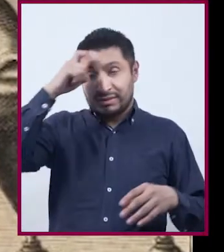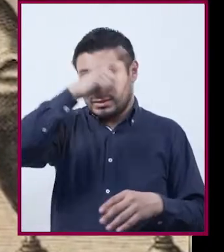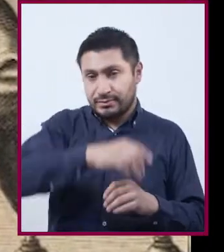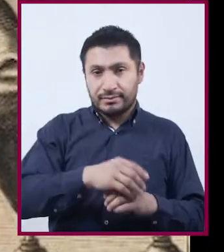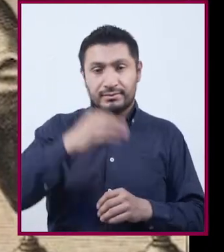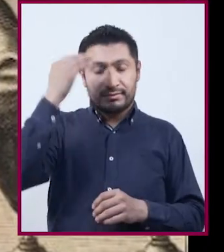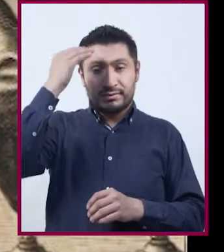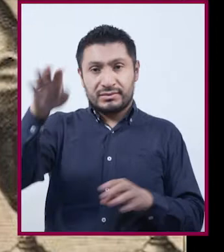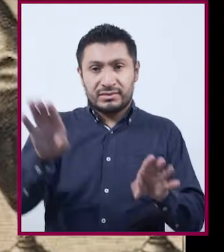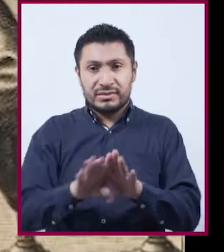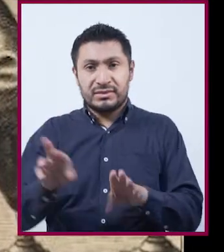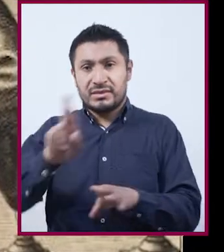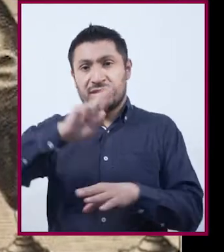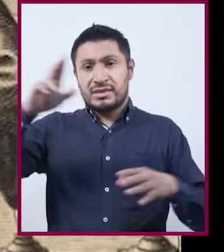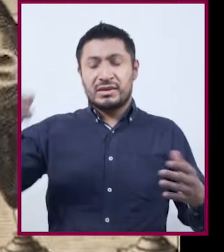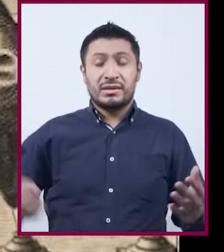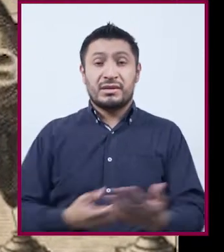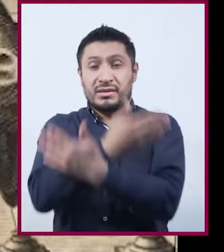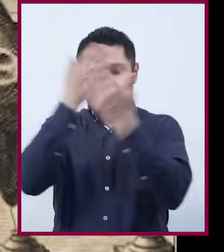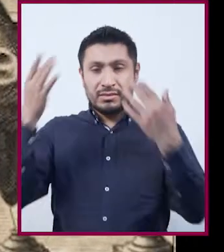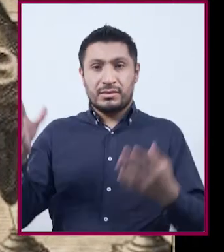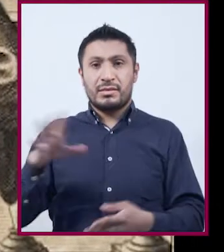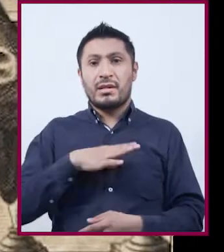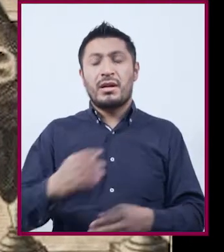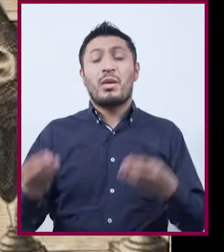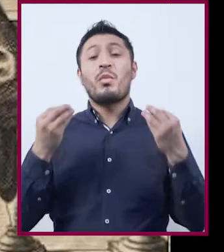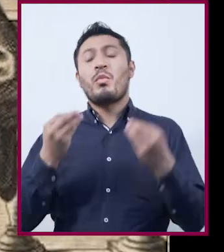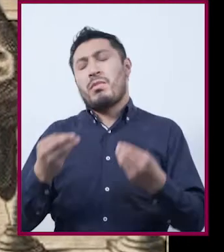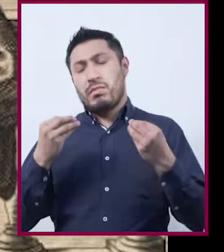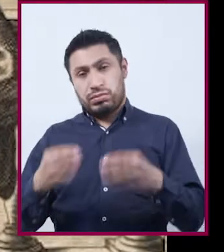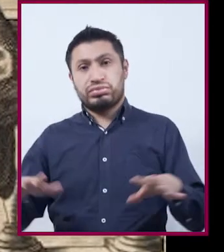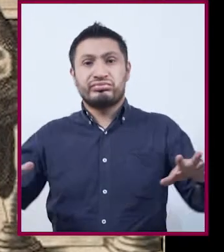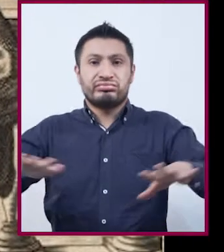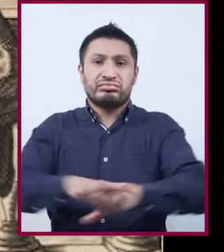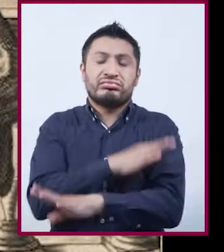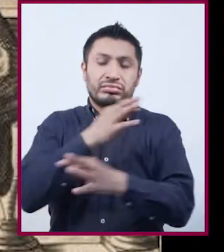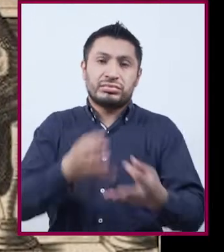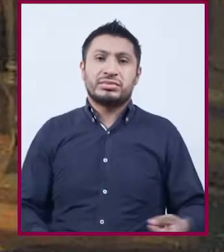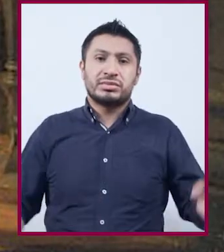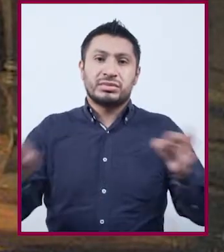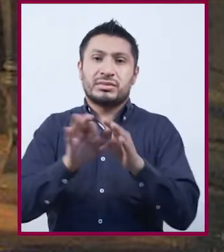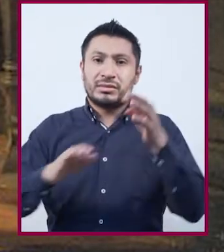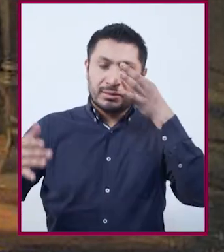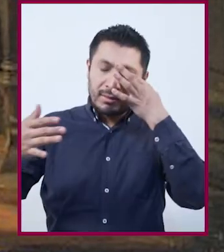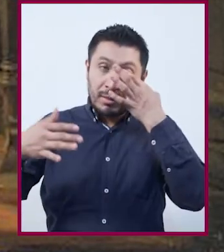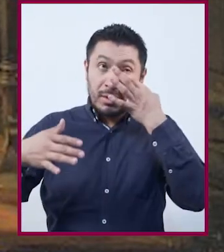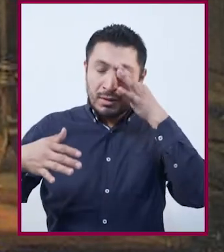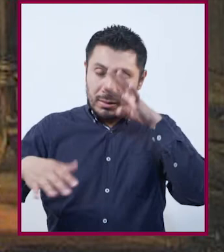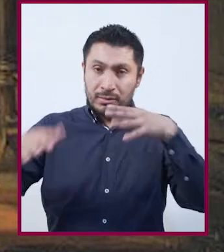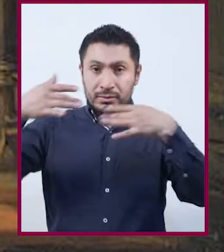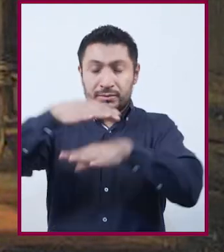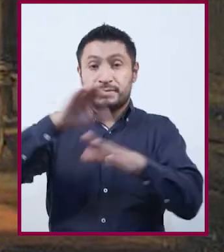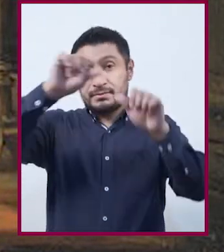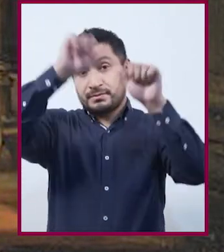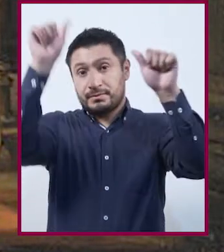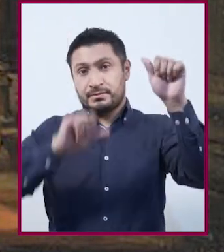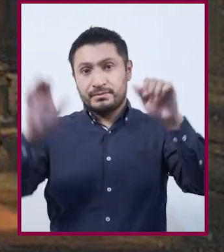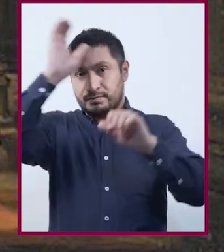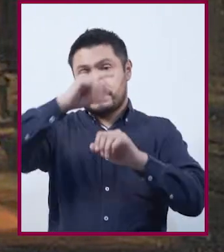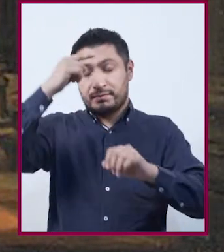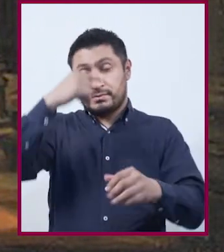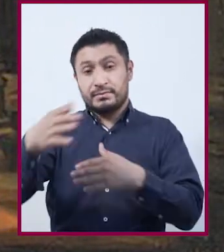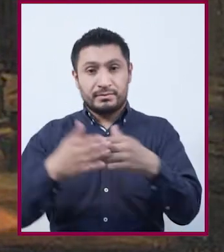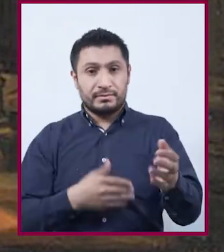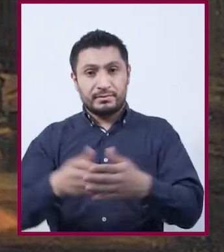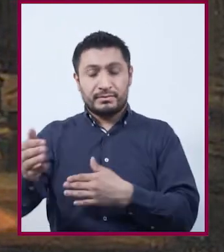cultural. De hecho, durante la etapa reconocida como el Renacimiento, se dieron muchos grandes cambios en el terreno de las artes y las ciencias